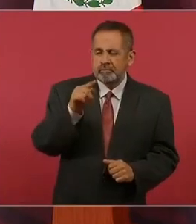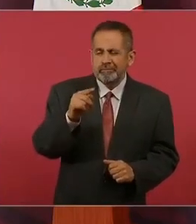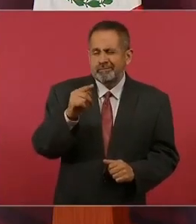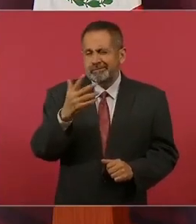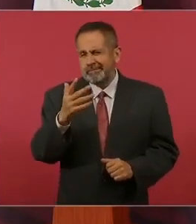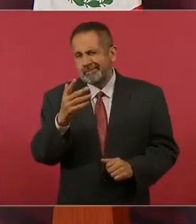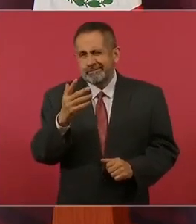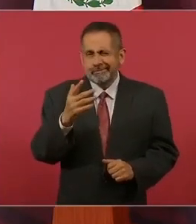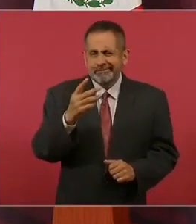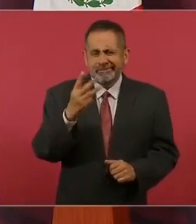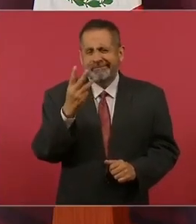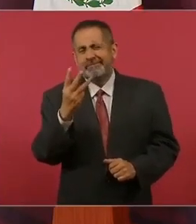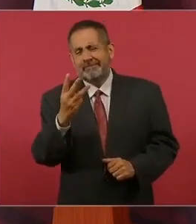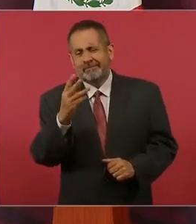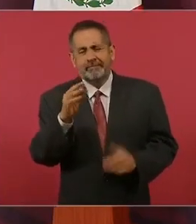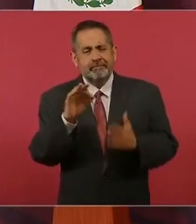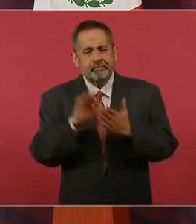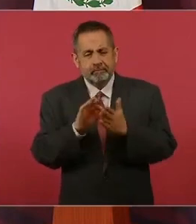hasta 3